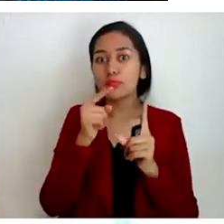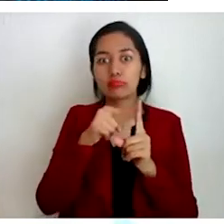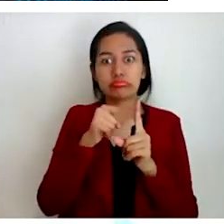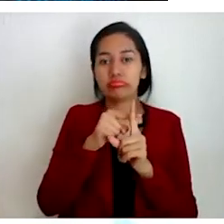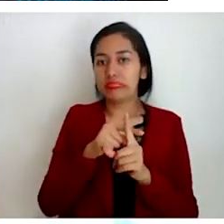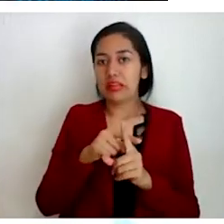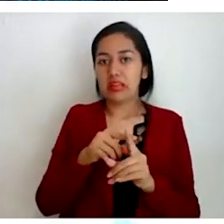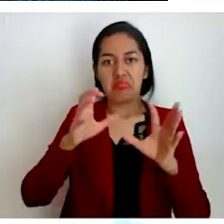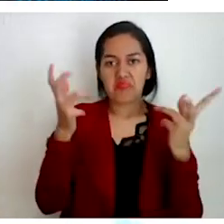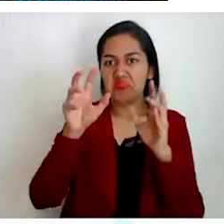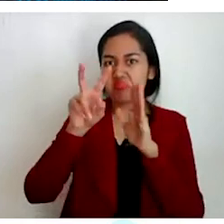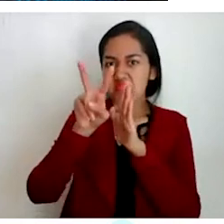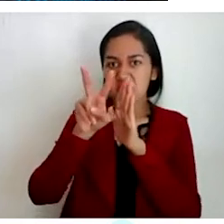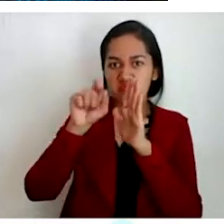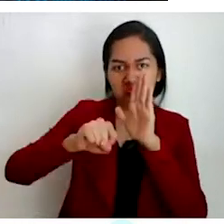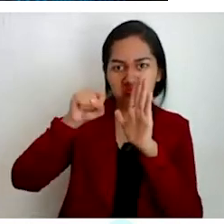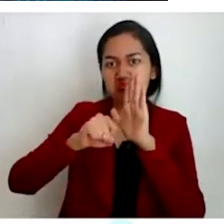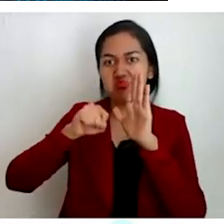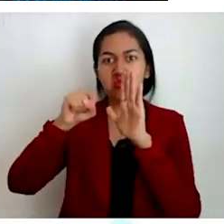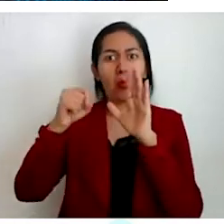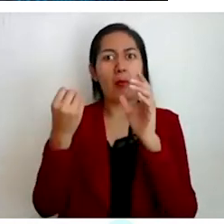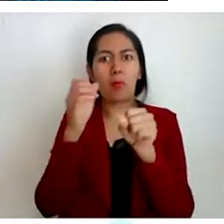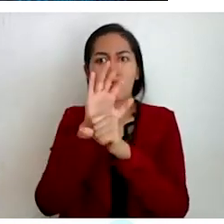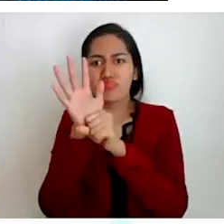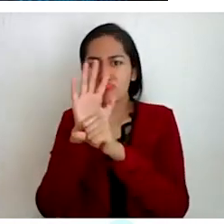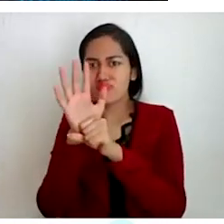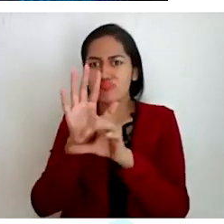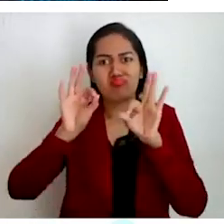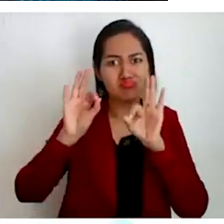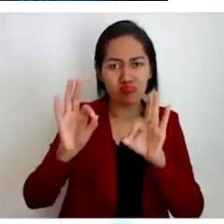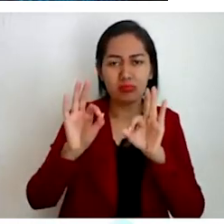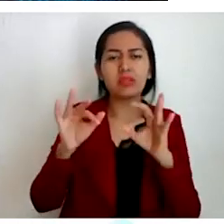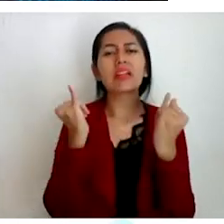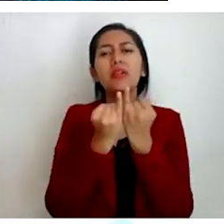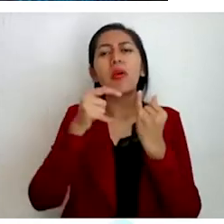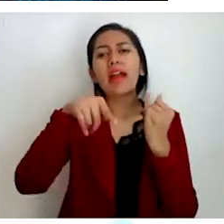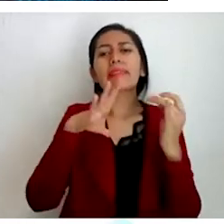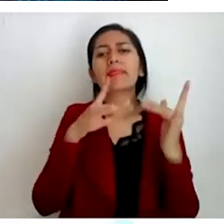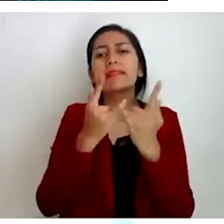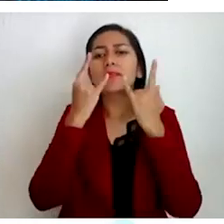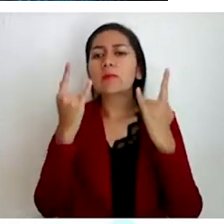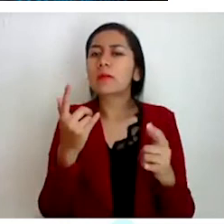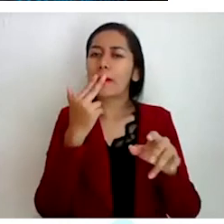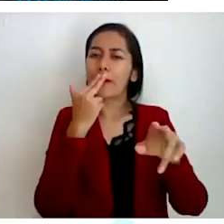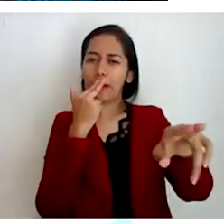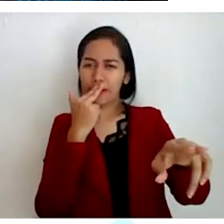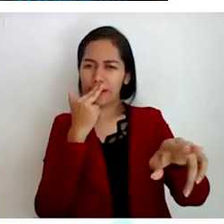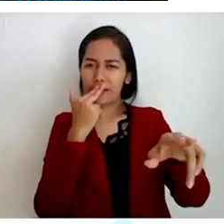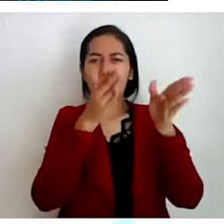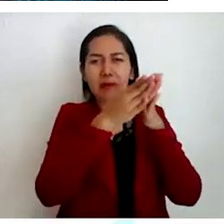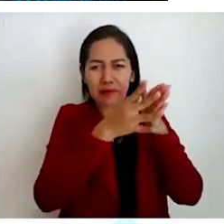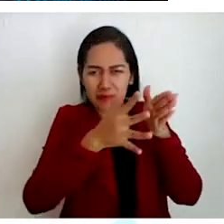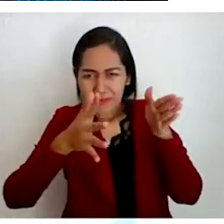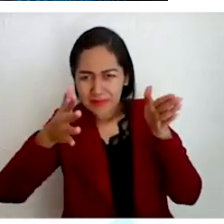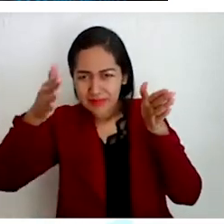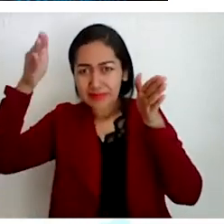años 50, de Caligari a Hitler, nos cuenta cómo las películas de la época de la República